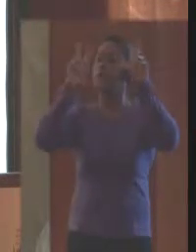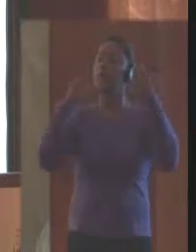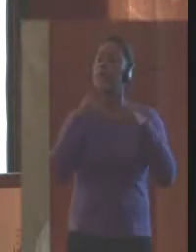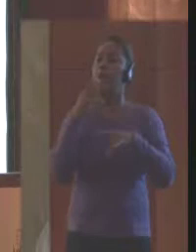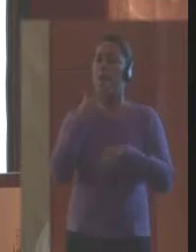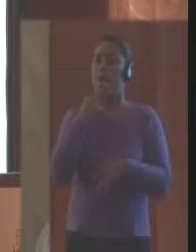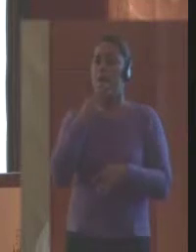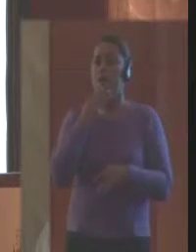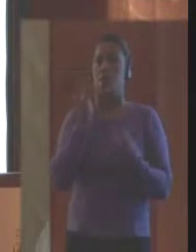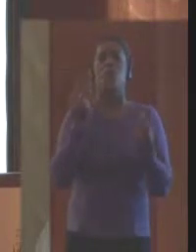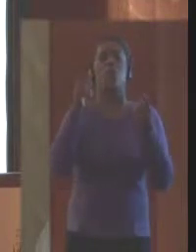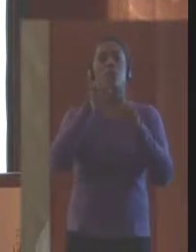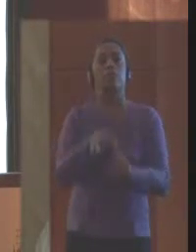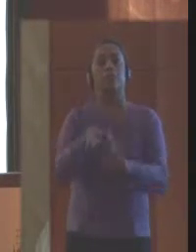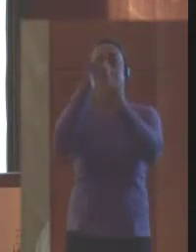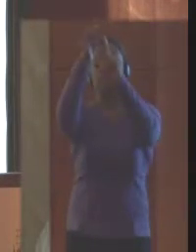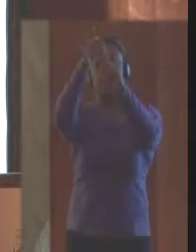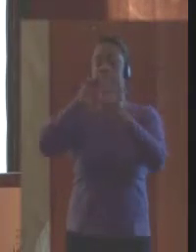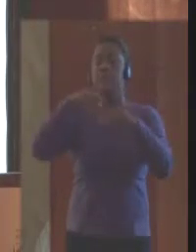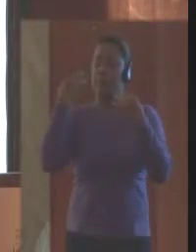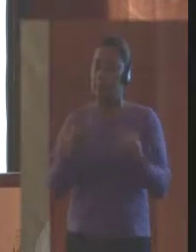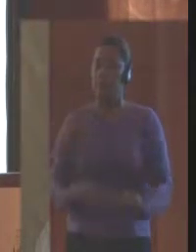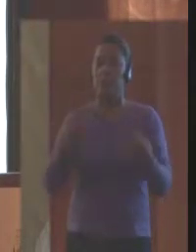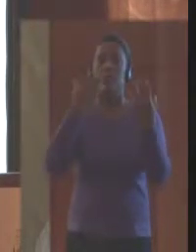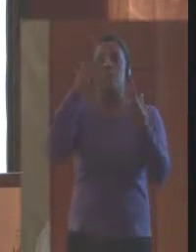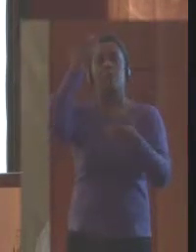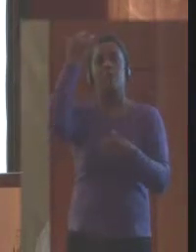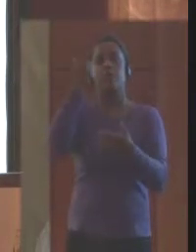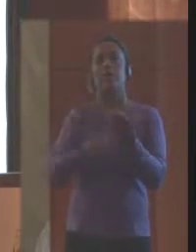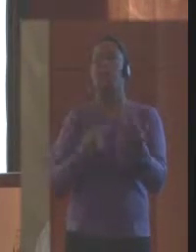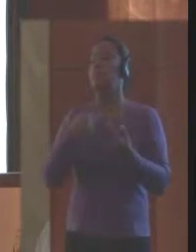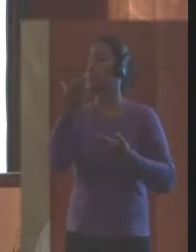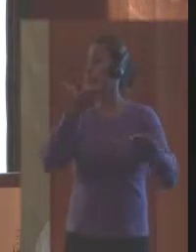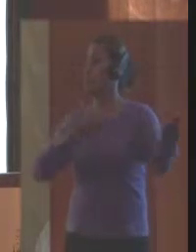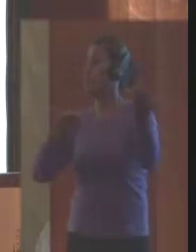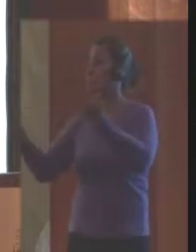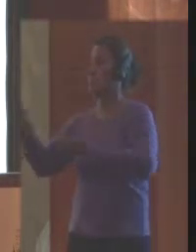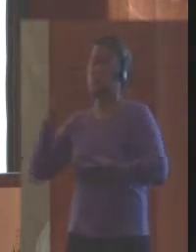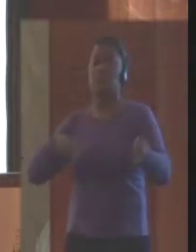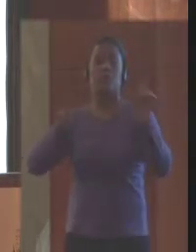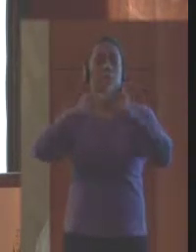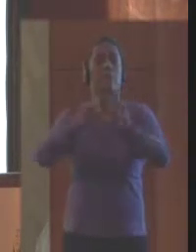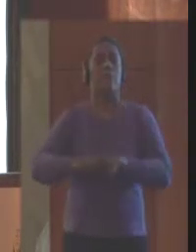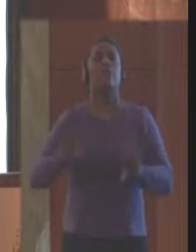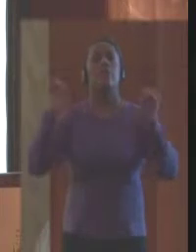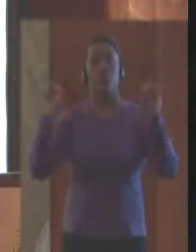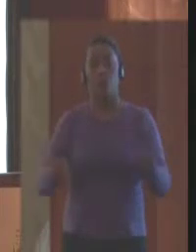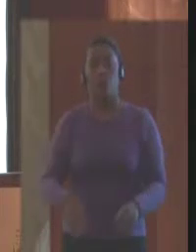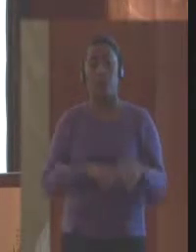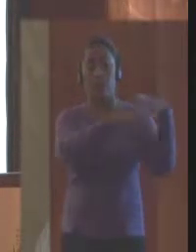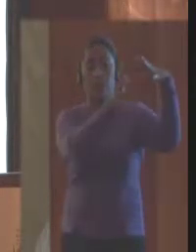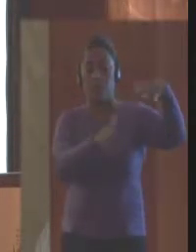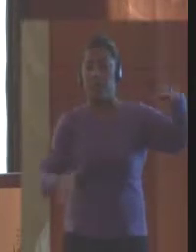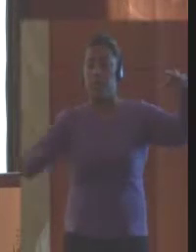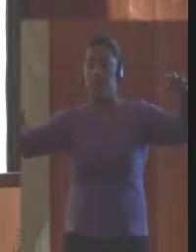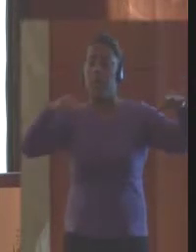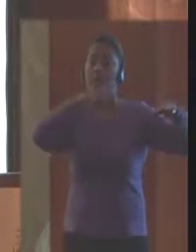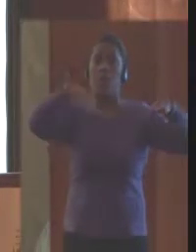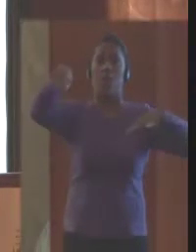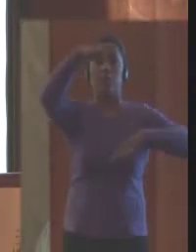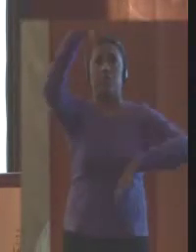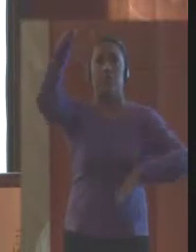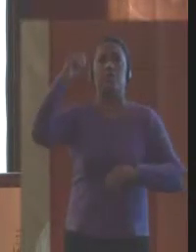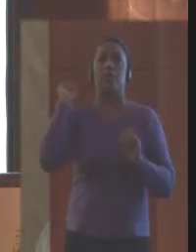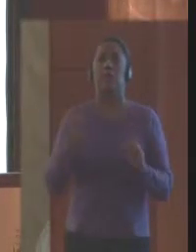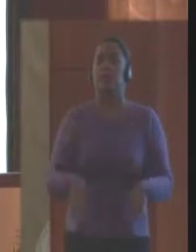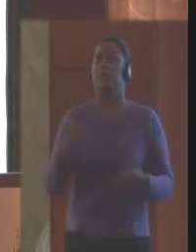agua como elemento fundamental, tanto el tema de la oferta y la demanda, como realmente de la ocupación de la cuenca alta y media y